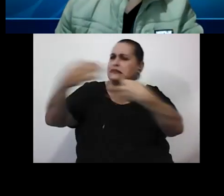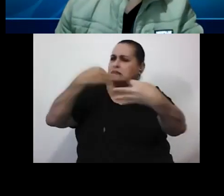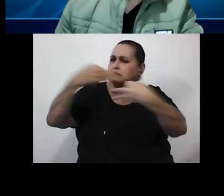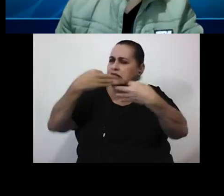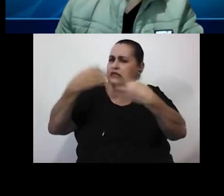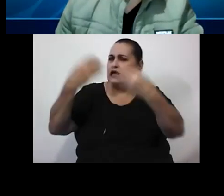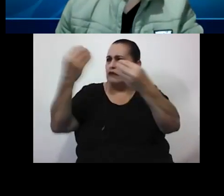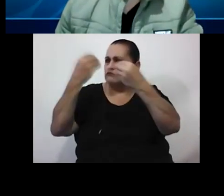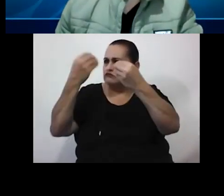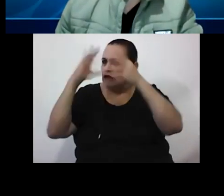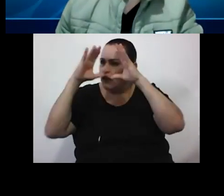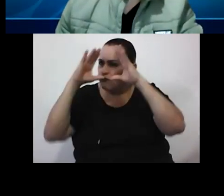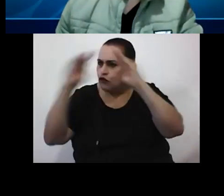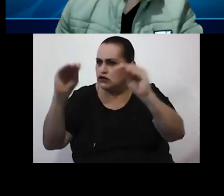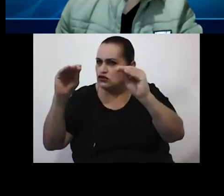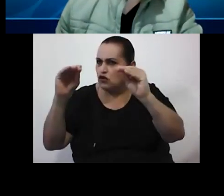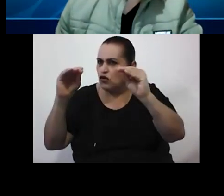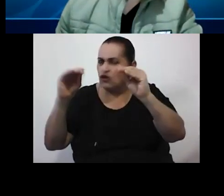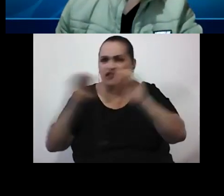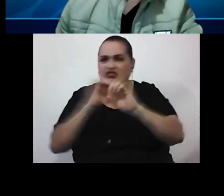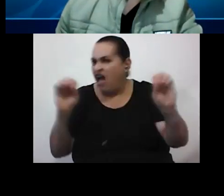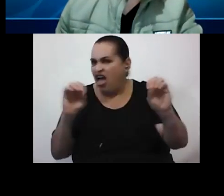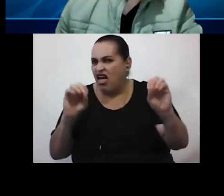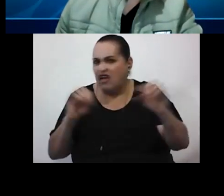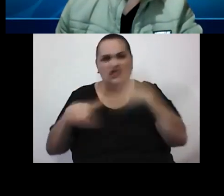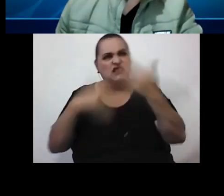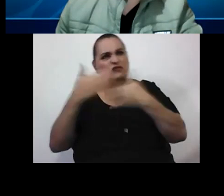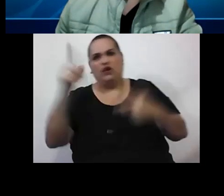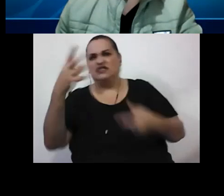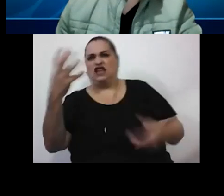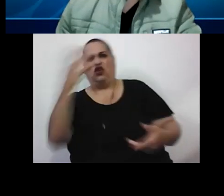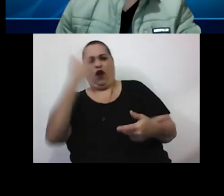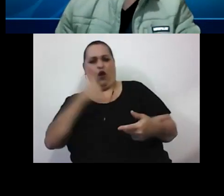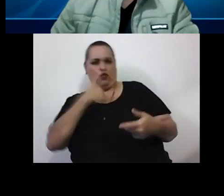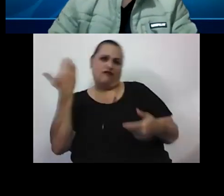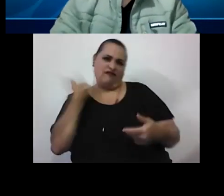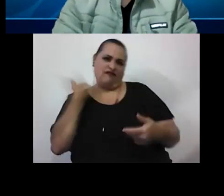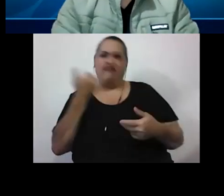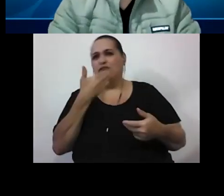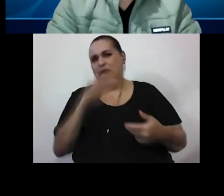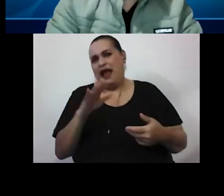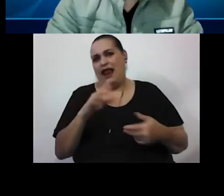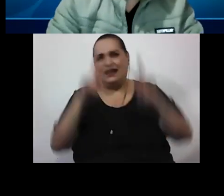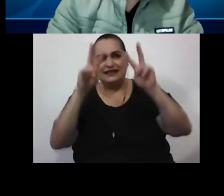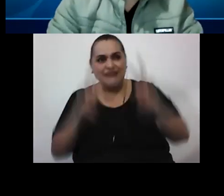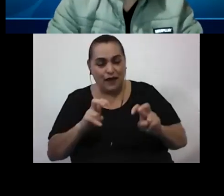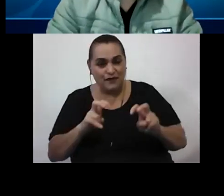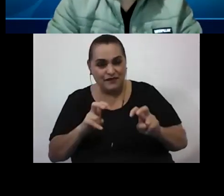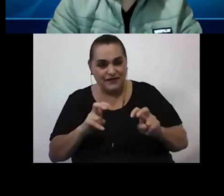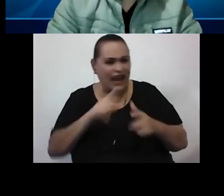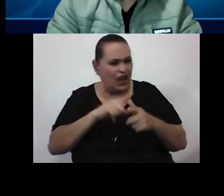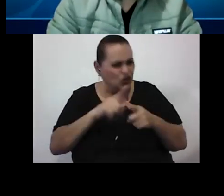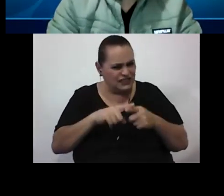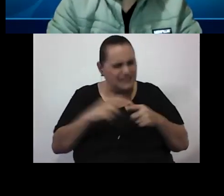información que necesita y luego se enoja cuando falla usted en la prueba? ¿Querría usted complacer a